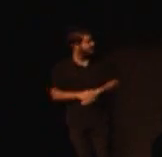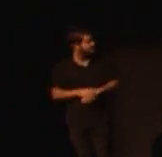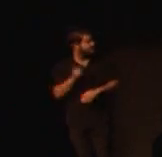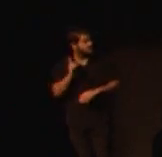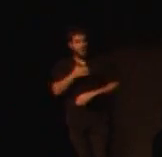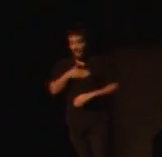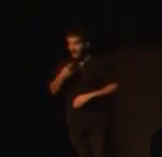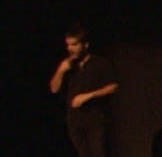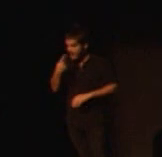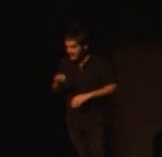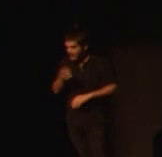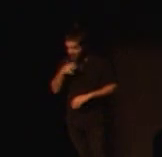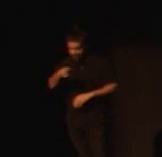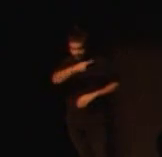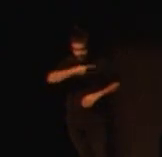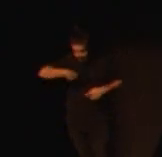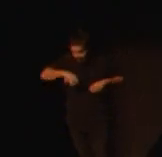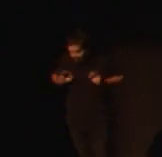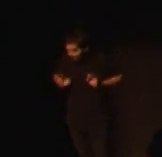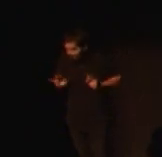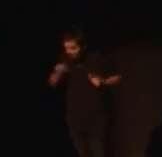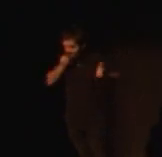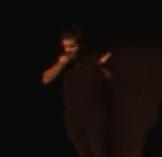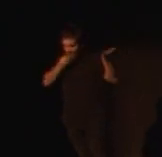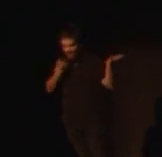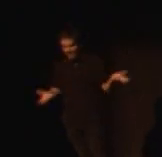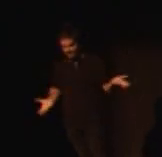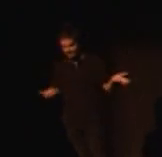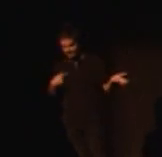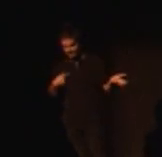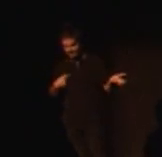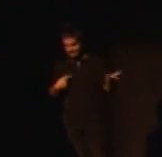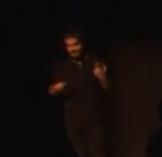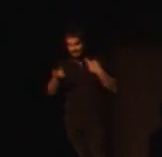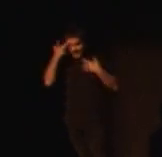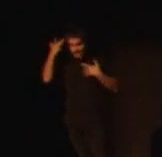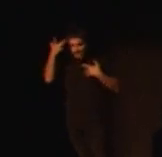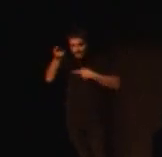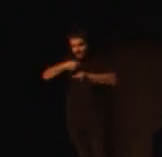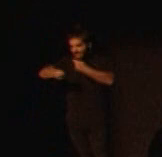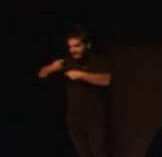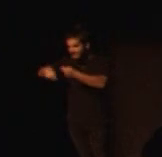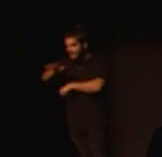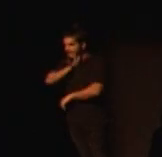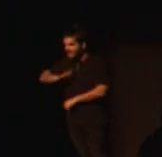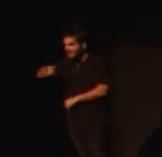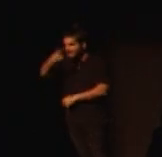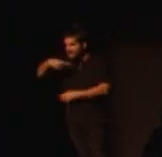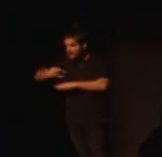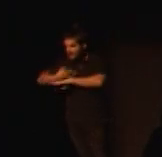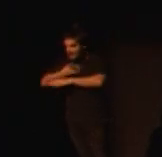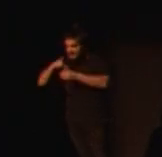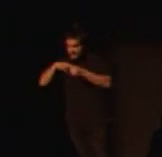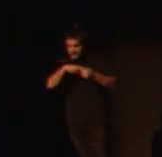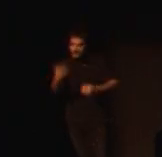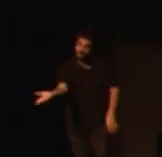deciros que por aquí todo va muy bien y que seguimos repartiendo ilusión mientras vosotras cogéis el tren de la solidaridad. Vamos,